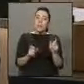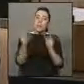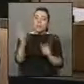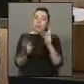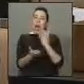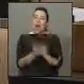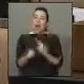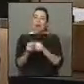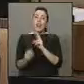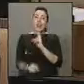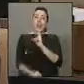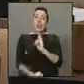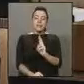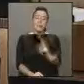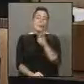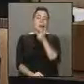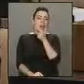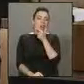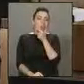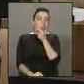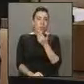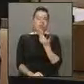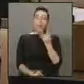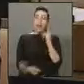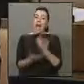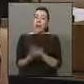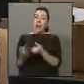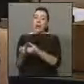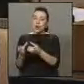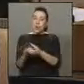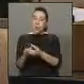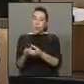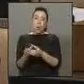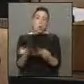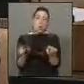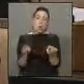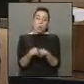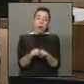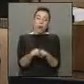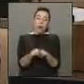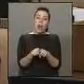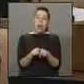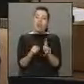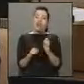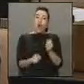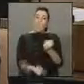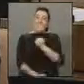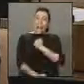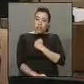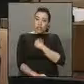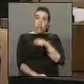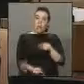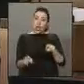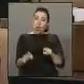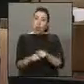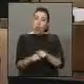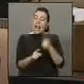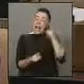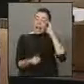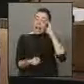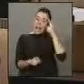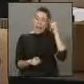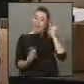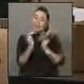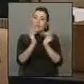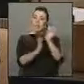otras respuestas para estas interrogantes, pues también hay sectores que, no obstante no profesar el catolicismo, sí son cristianos y